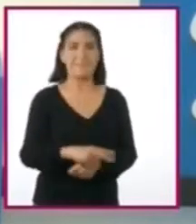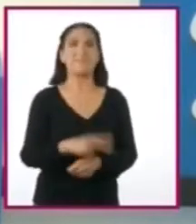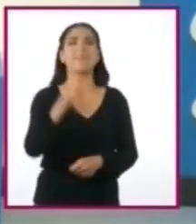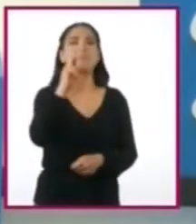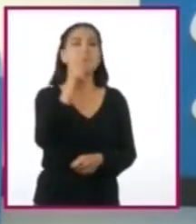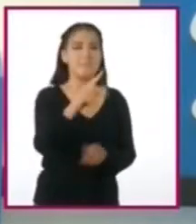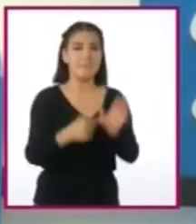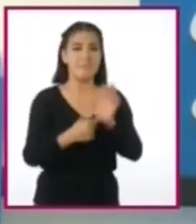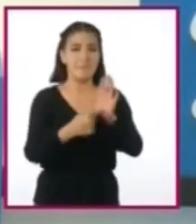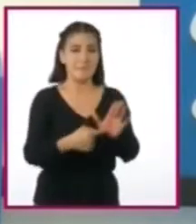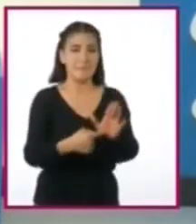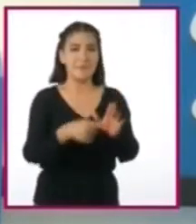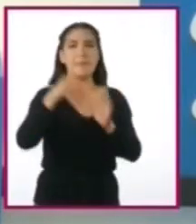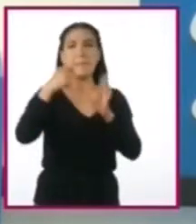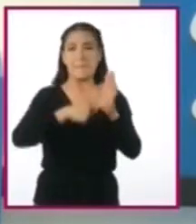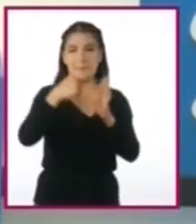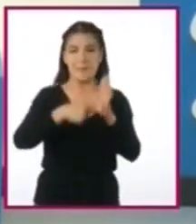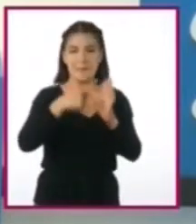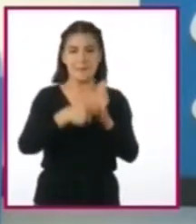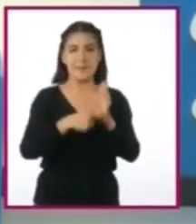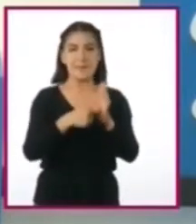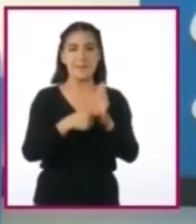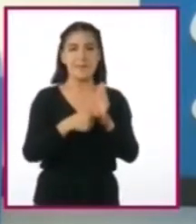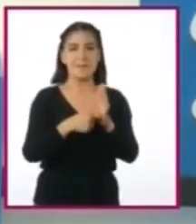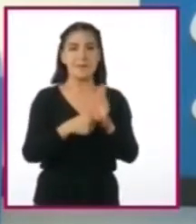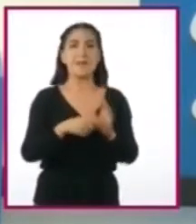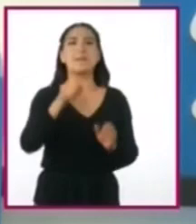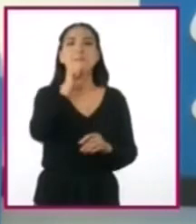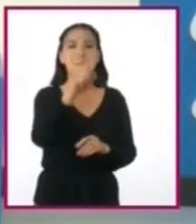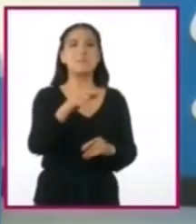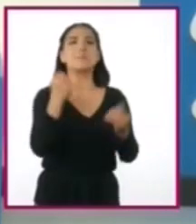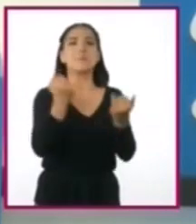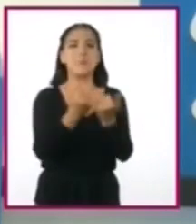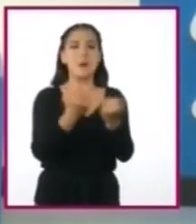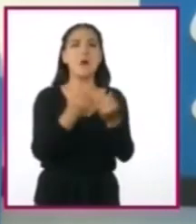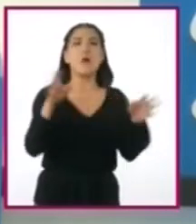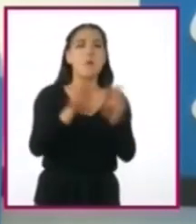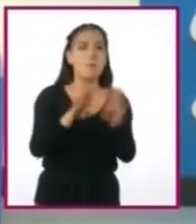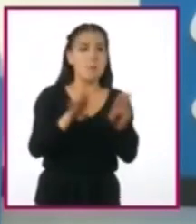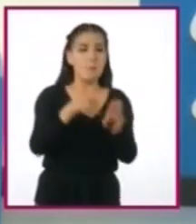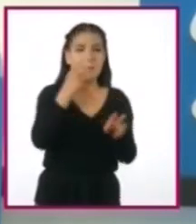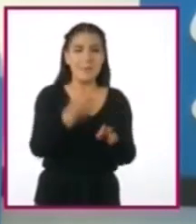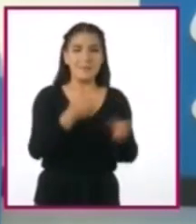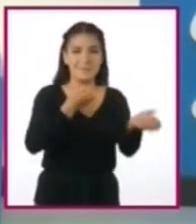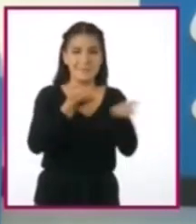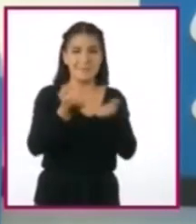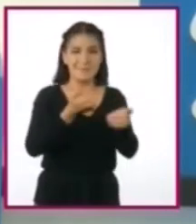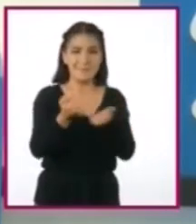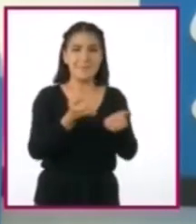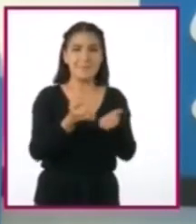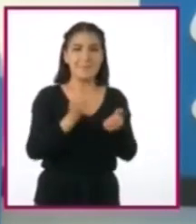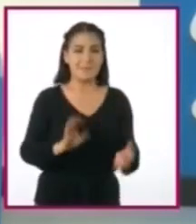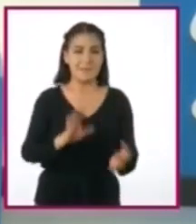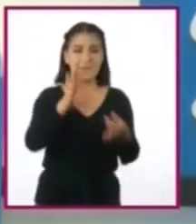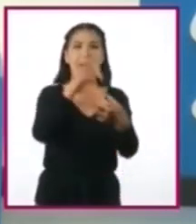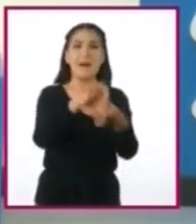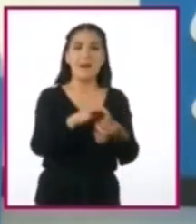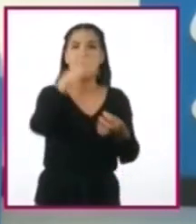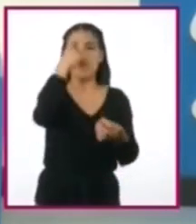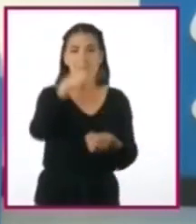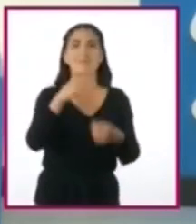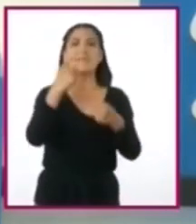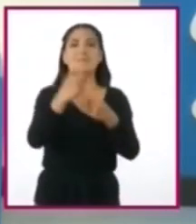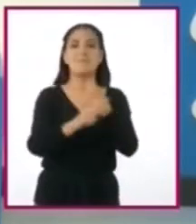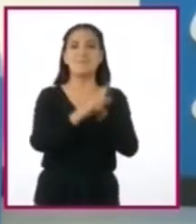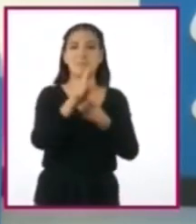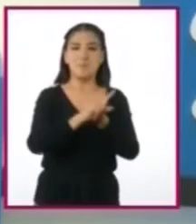continuación, veremos un video que precisamente de cómo este criterio se vincula con la resolución de un problema